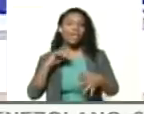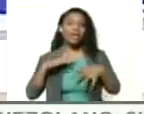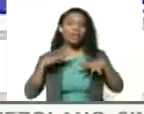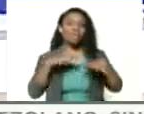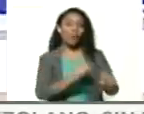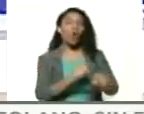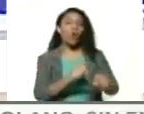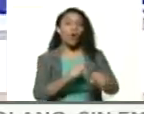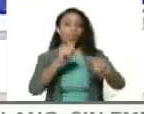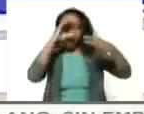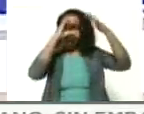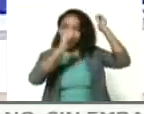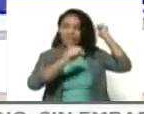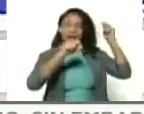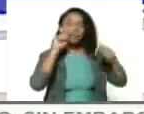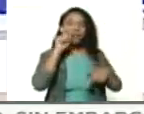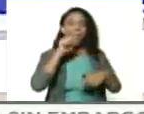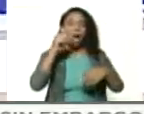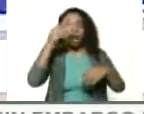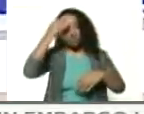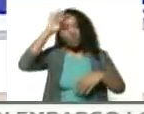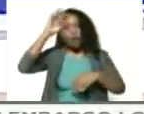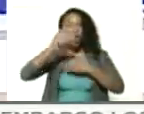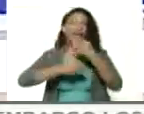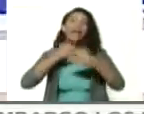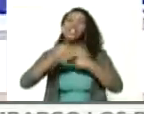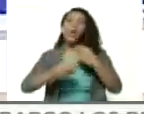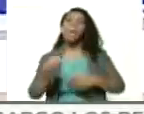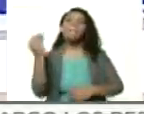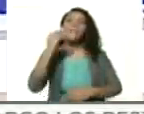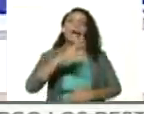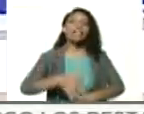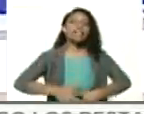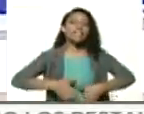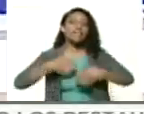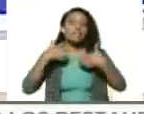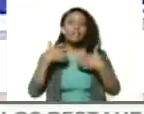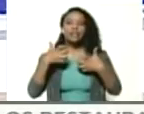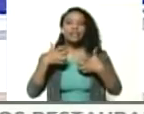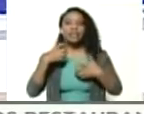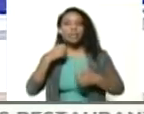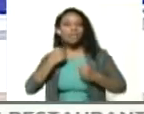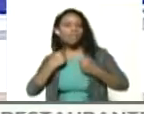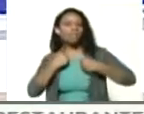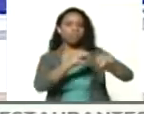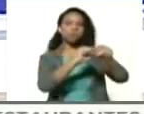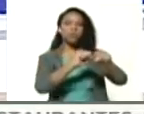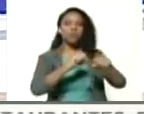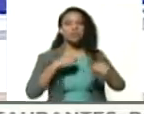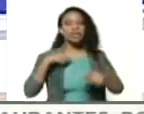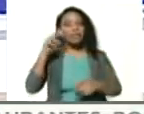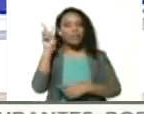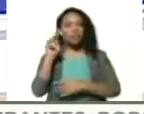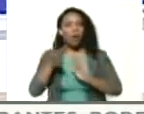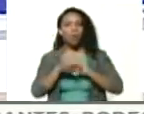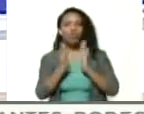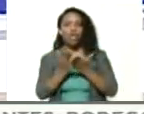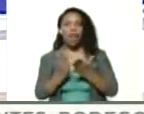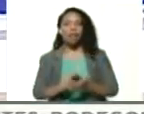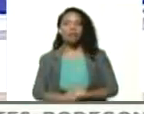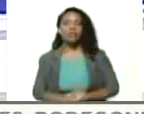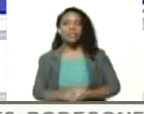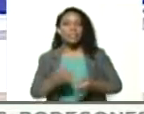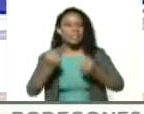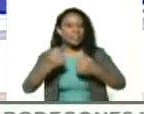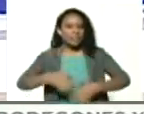del asalto de la embajada de Cuba, lo que generó fue más indignación y repudio de Venezuela y en el mundo.